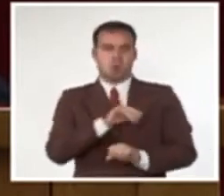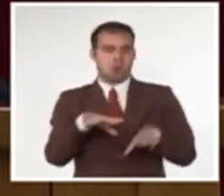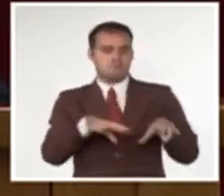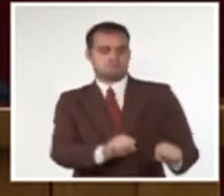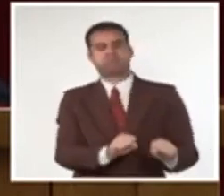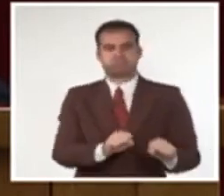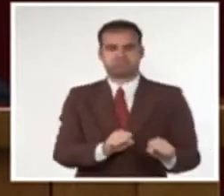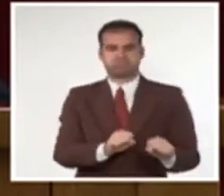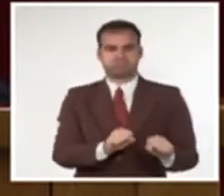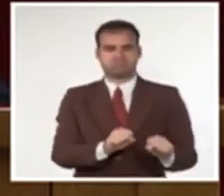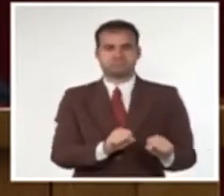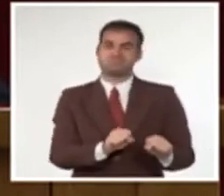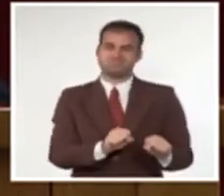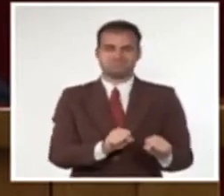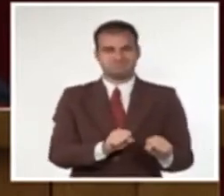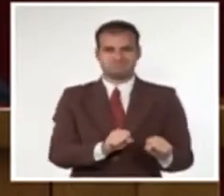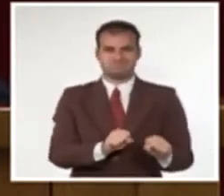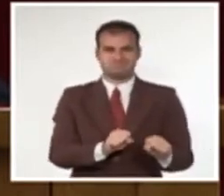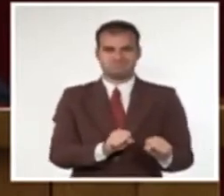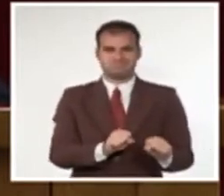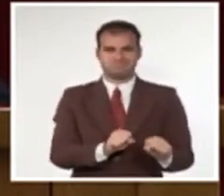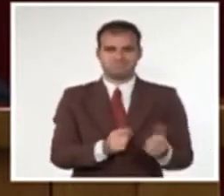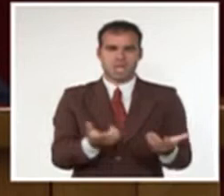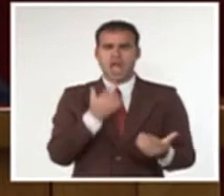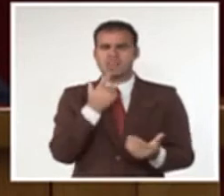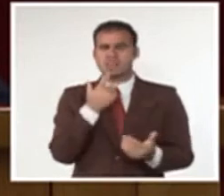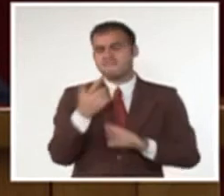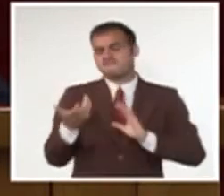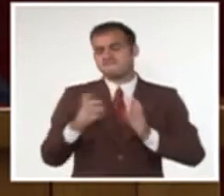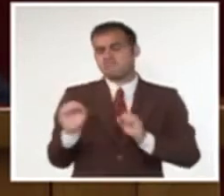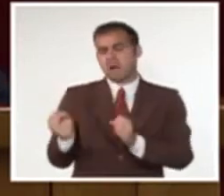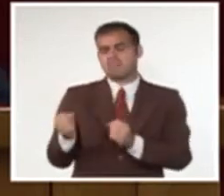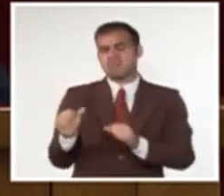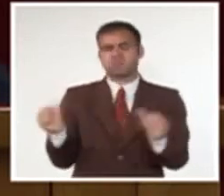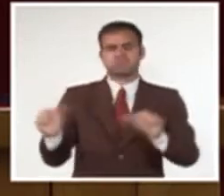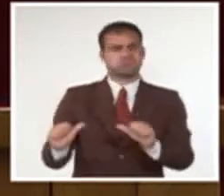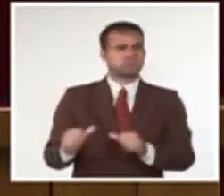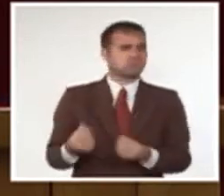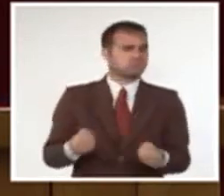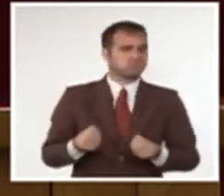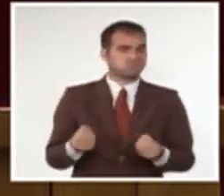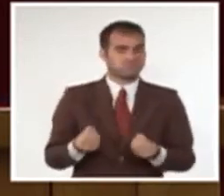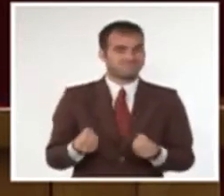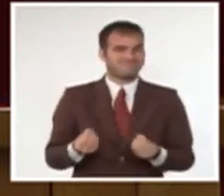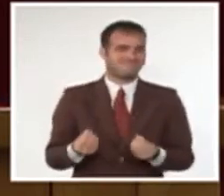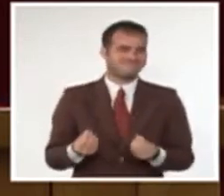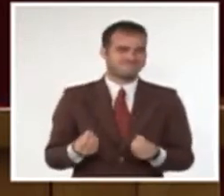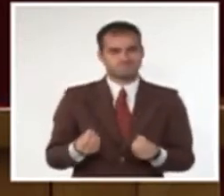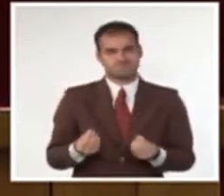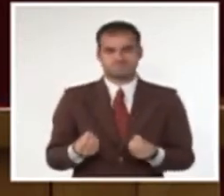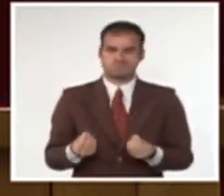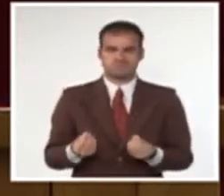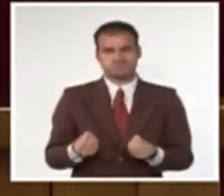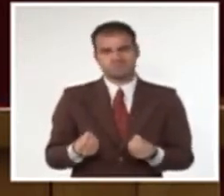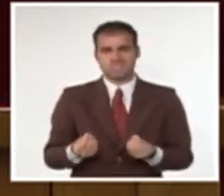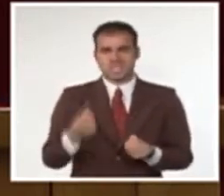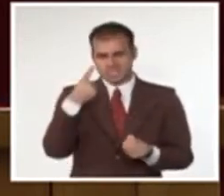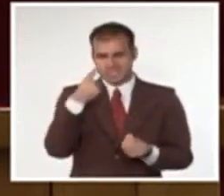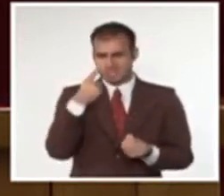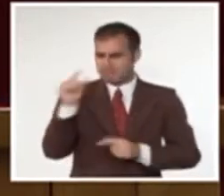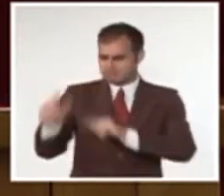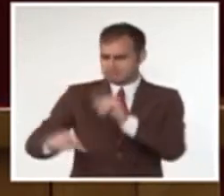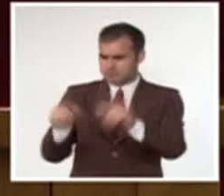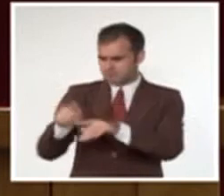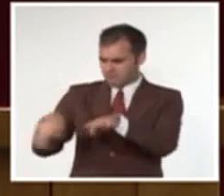quieren imponer a Cuba y que se sustenta en el neoliberalismo, es incapaz de garantizar todos los derechos